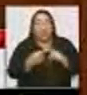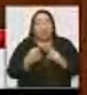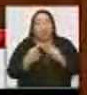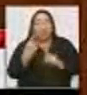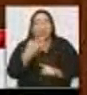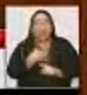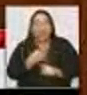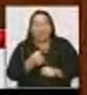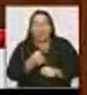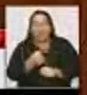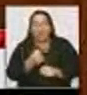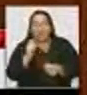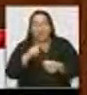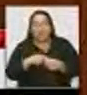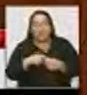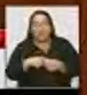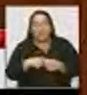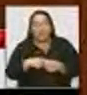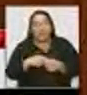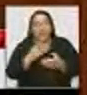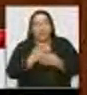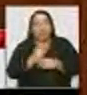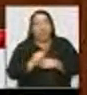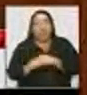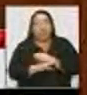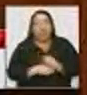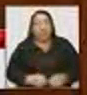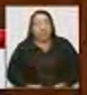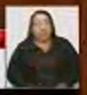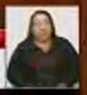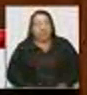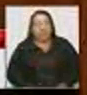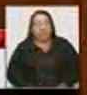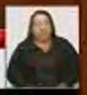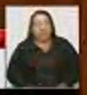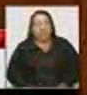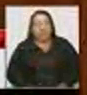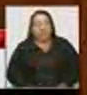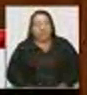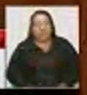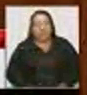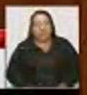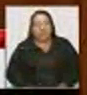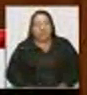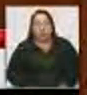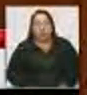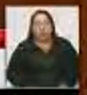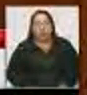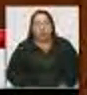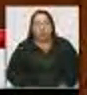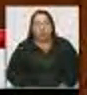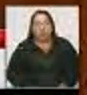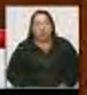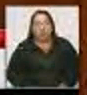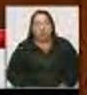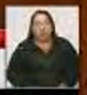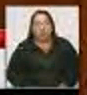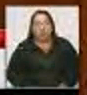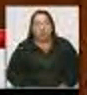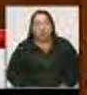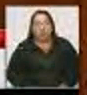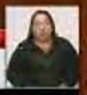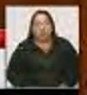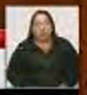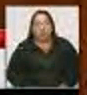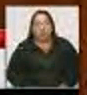y 11 años de edad asisten a la educación básica regular en el nivel primario. Según área de residencia, dicha cifra